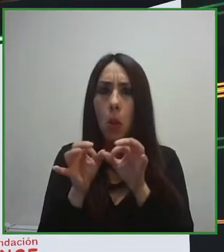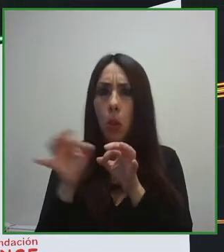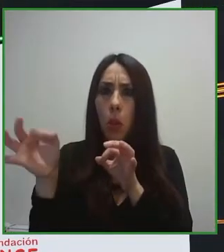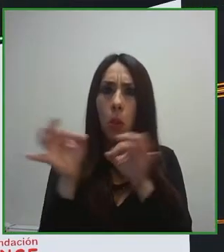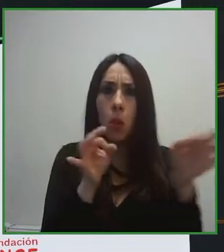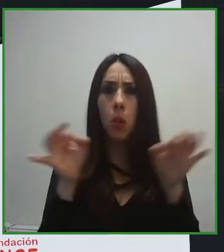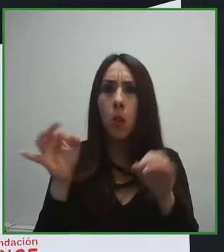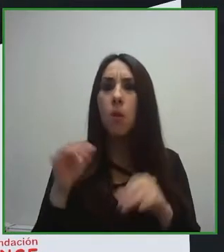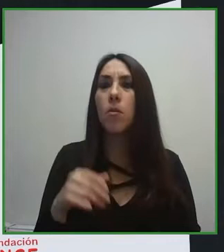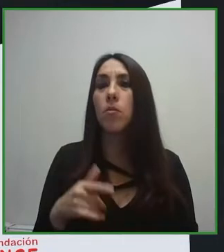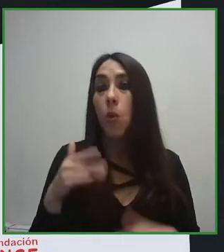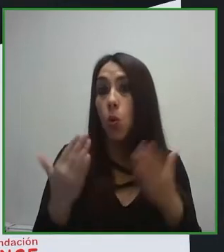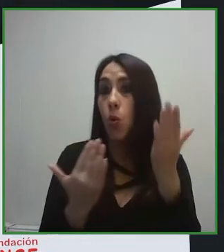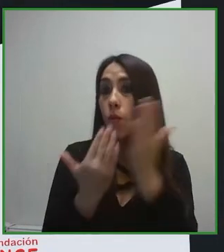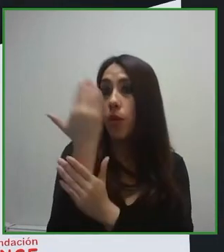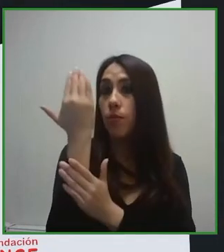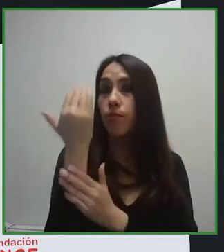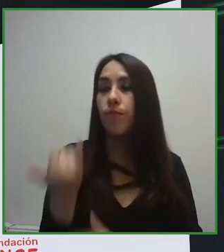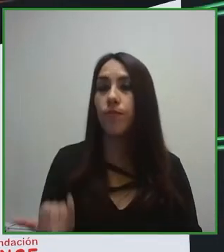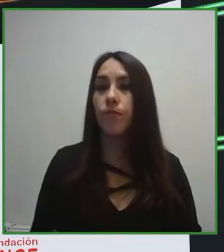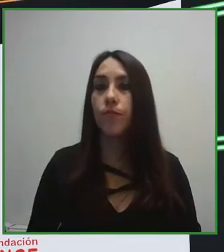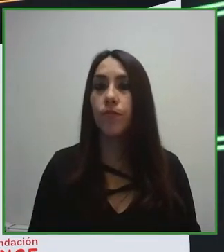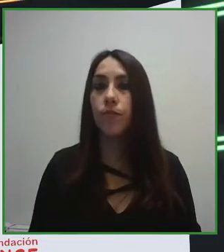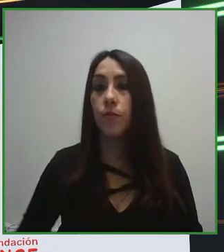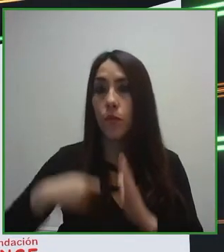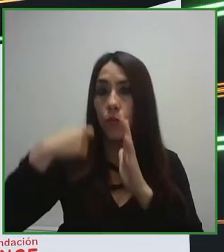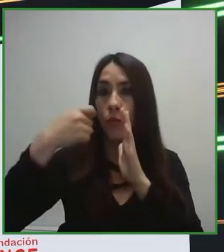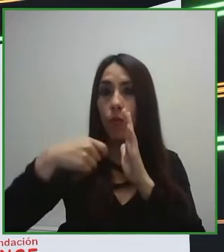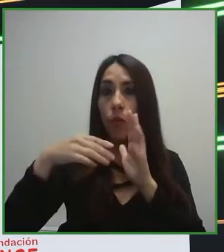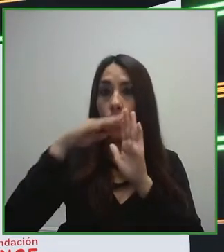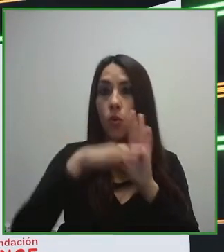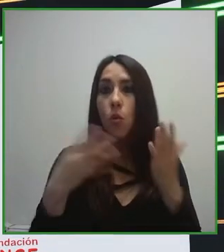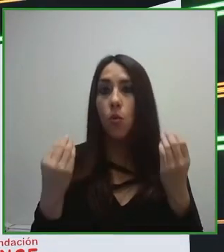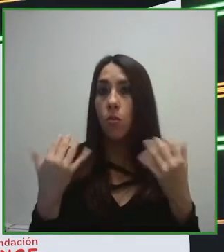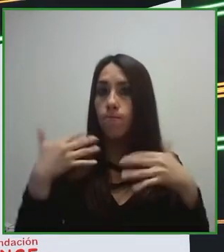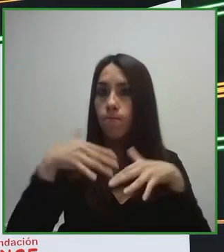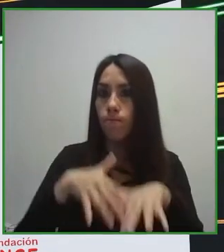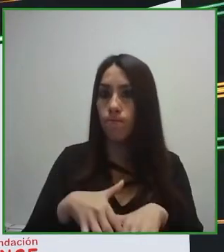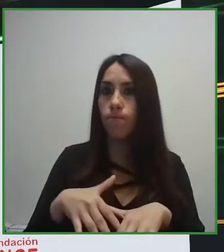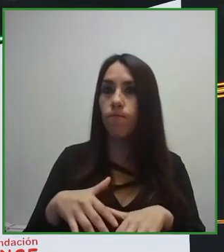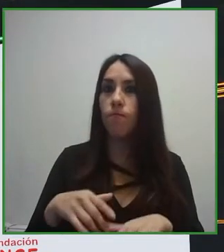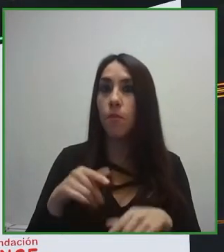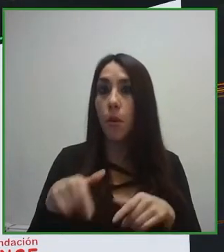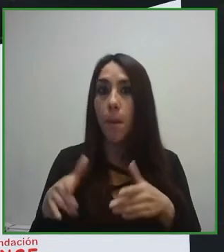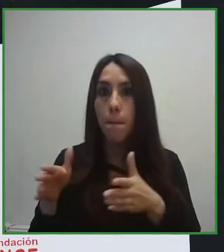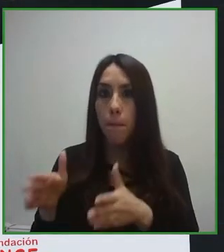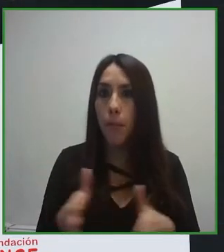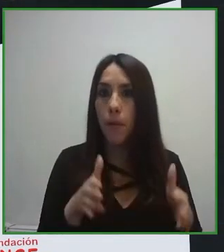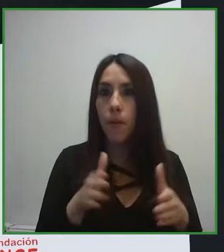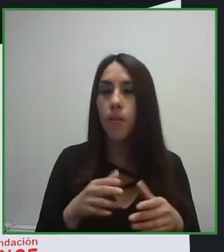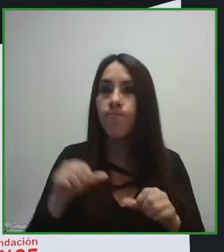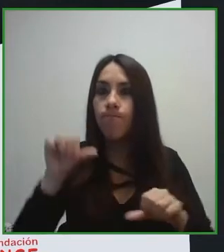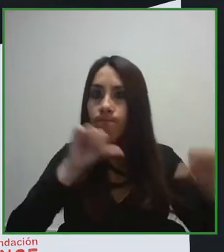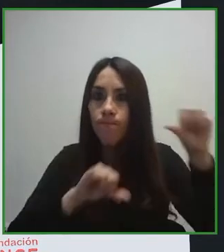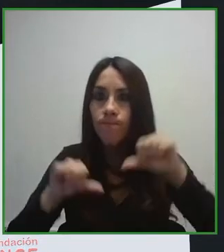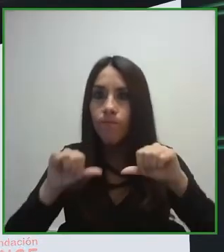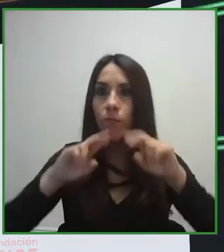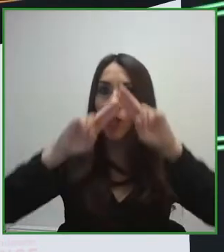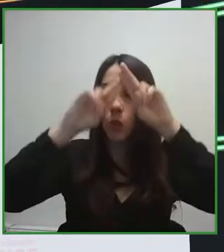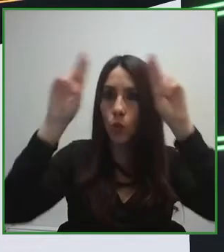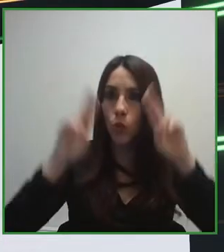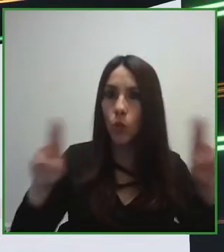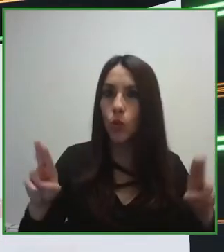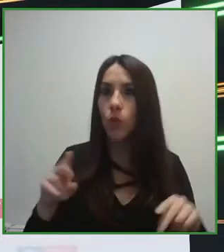Productividad Chile, el Laboratorio de Innovación del Banco Interamericano de Desarrollo, BITLAB, Fundación Descúbreme y Zero